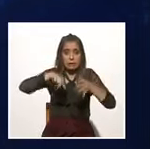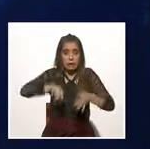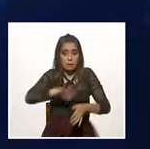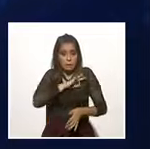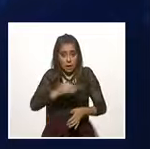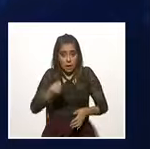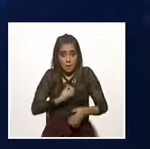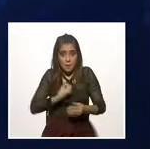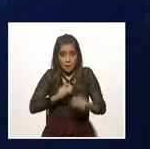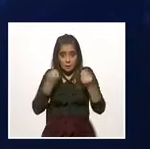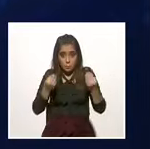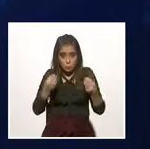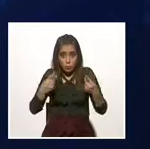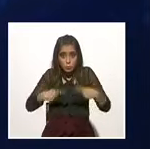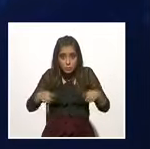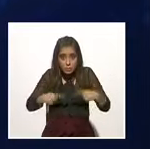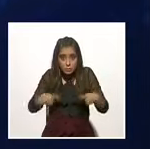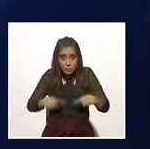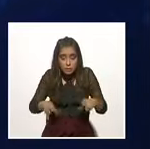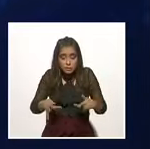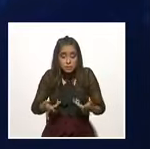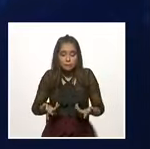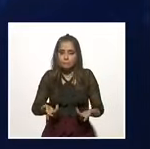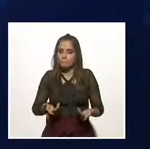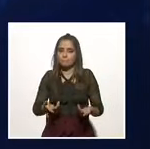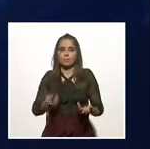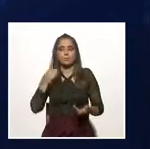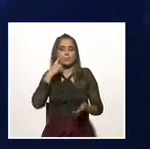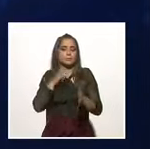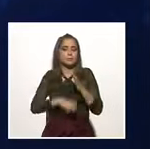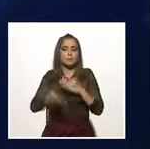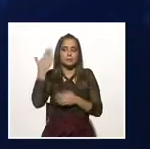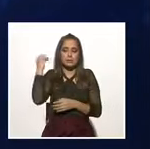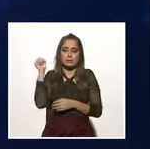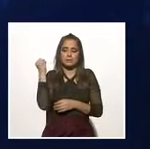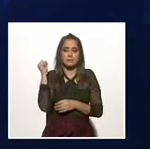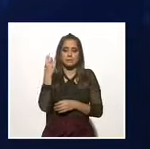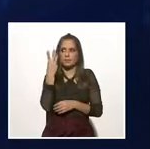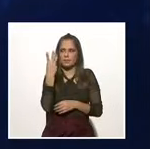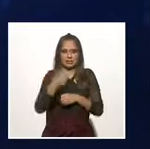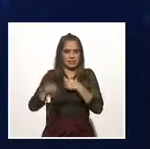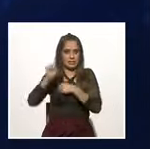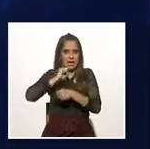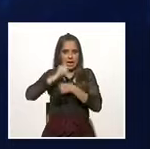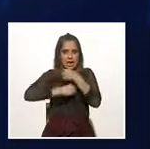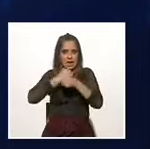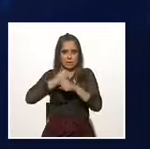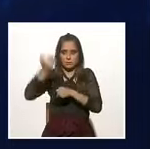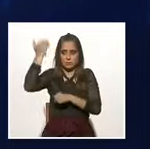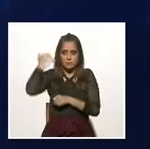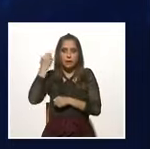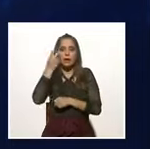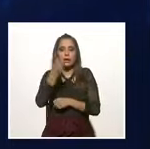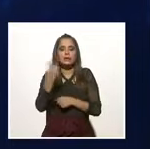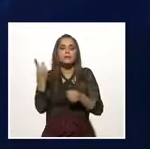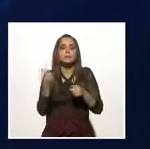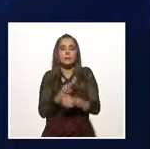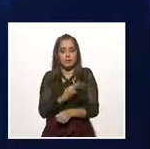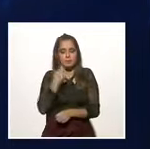resistente conforme a los nuevos reglamentos. Lo que pasó en septiembre de hace 2-3 años fue eso, los sistemas